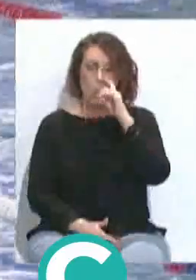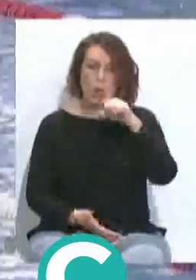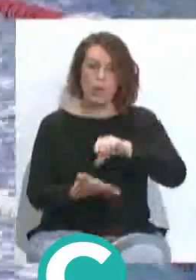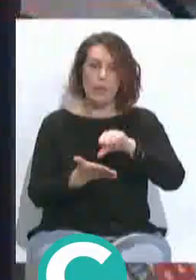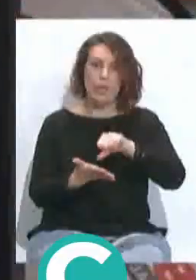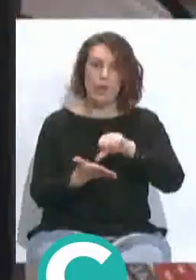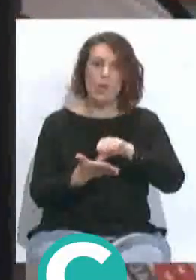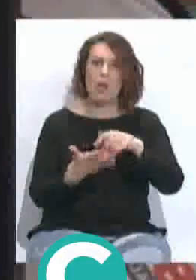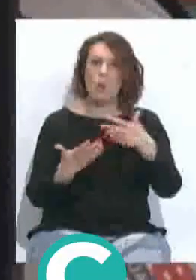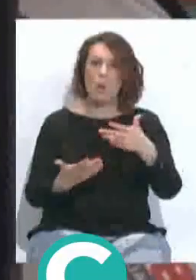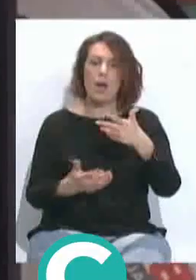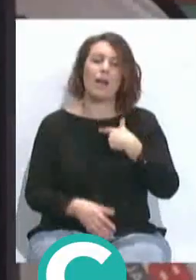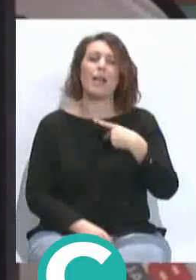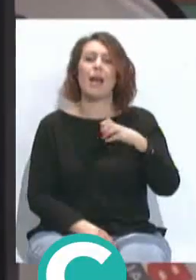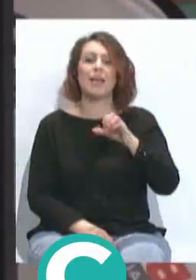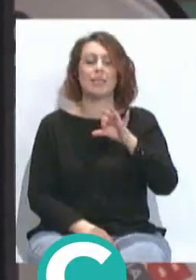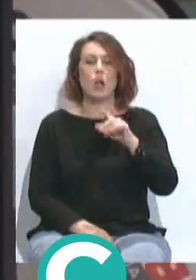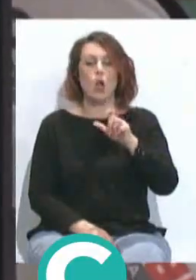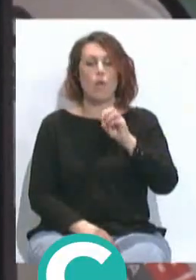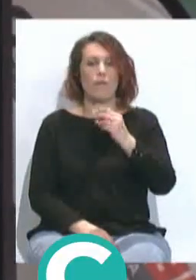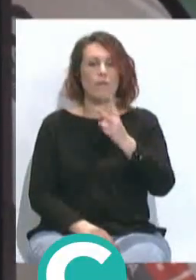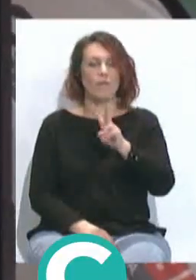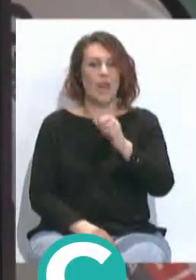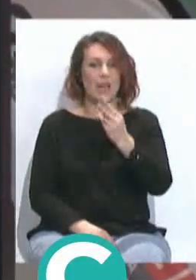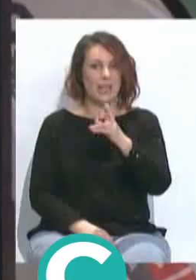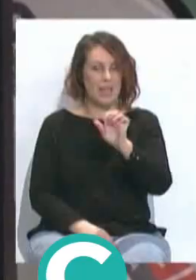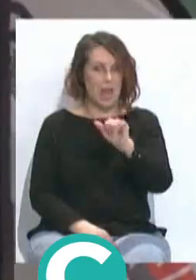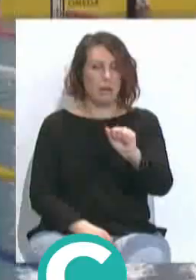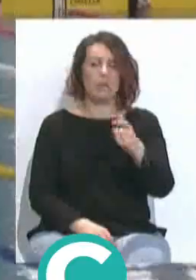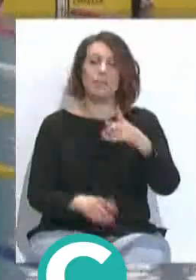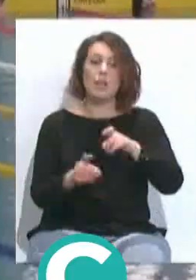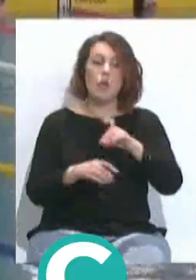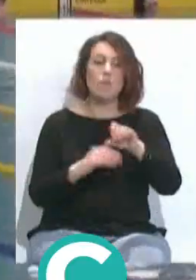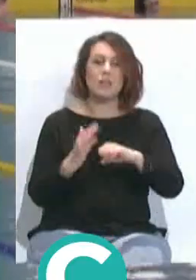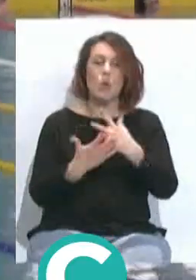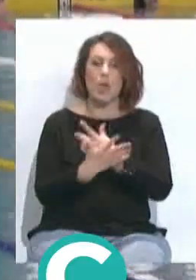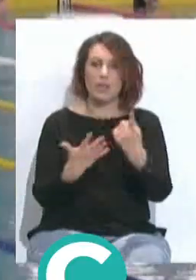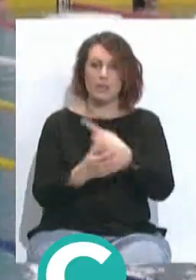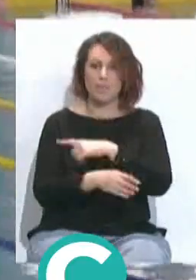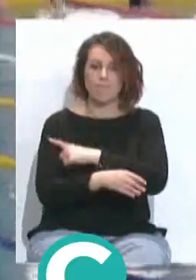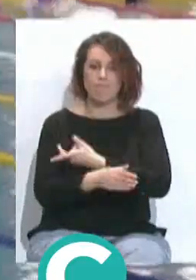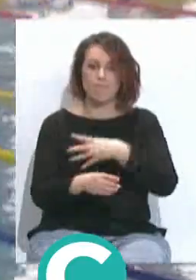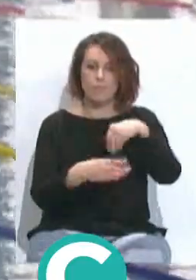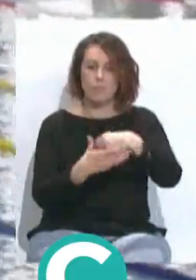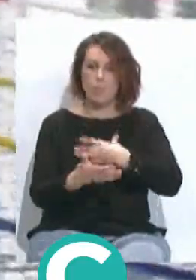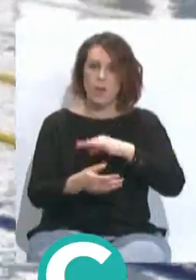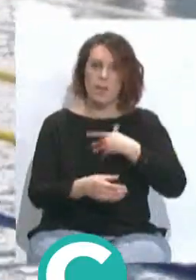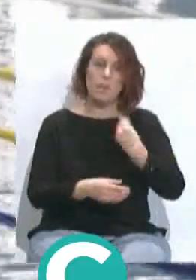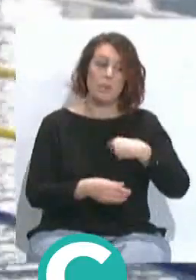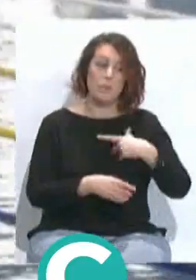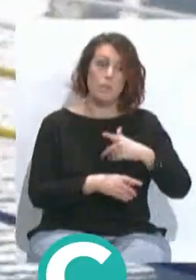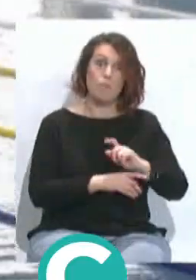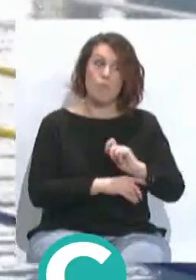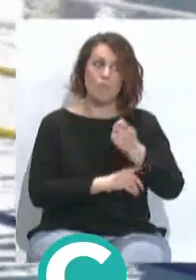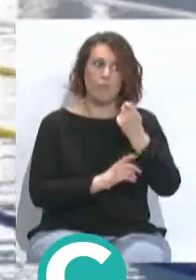la ciudad eslovaca de Vanska Vistrica. La selección estará formada por un máximo de 16 deportistas que saldrán de los que logren las